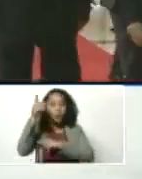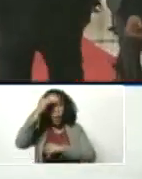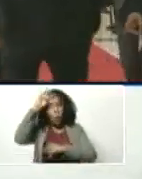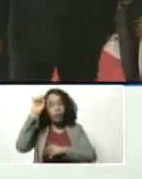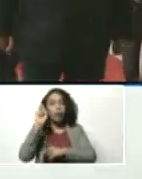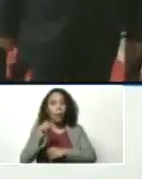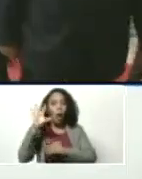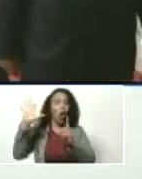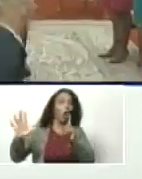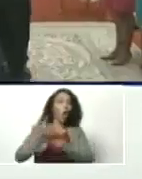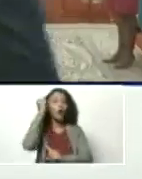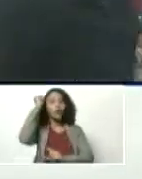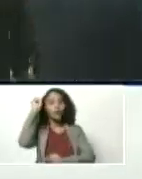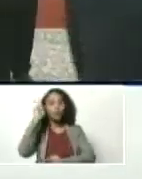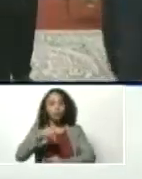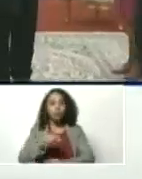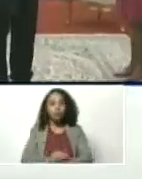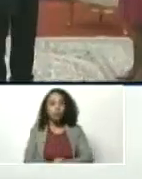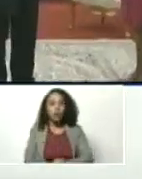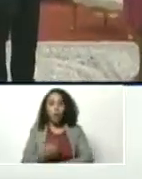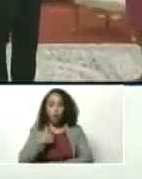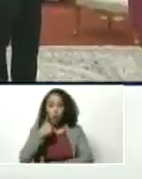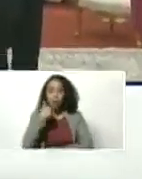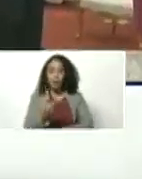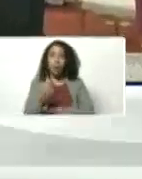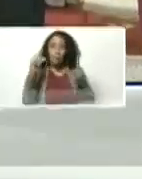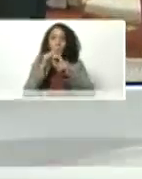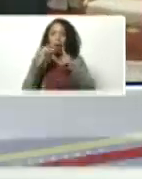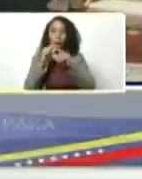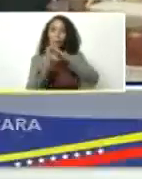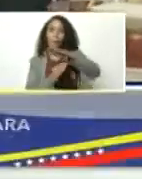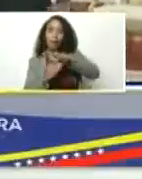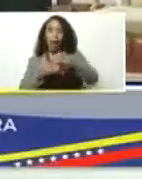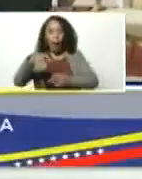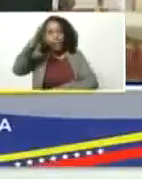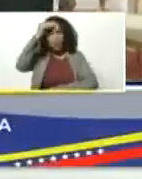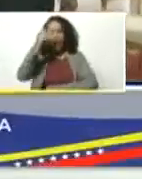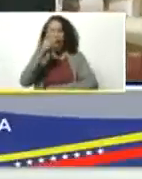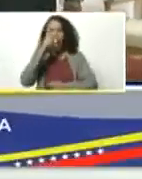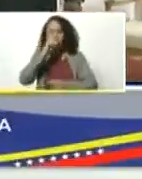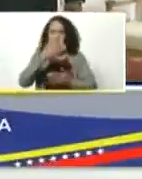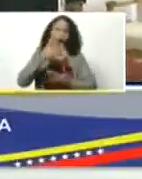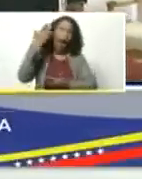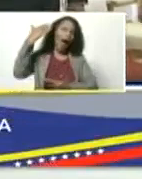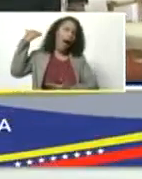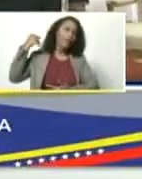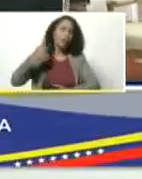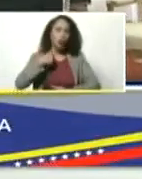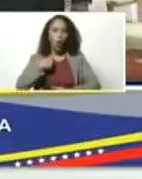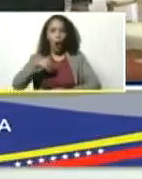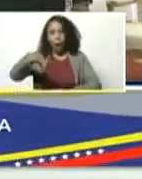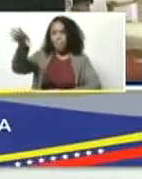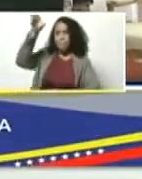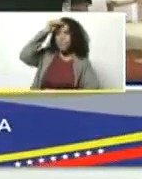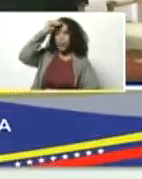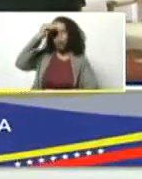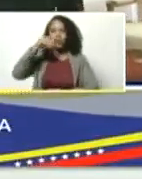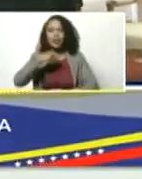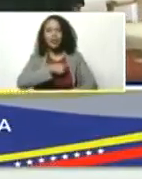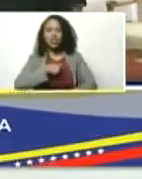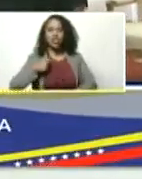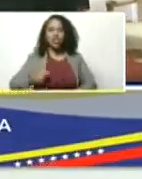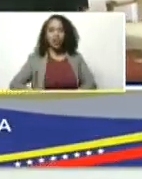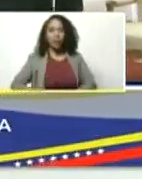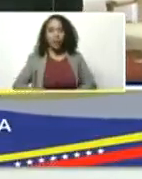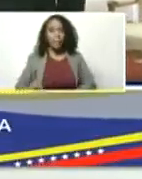también. Y yo le decía un concepto básico que aprendí hace muchos años. Lo aprendí de la China.